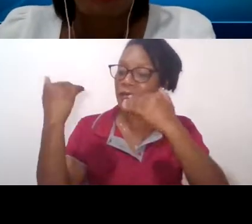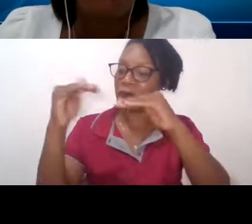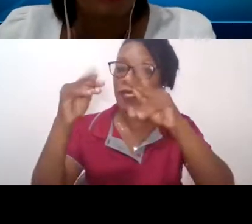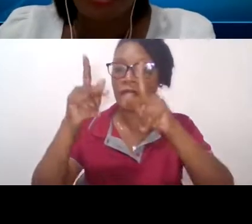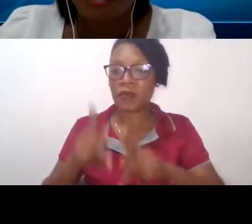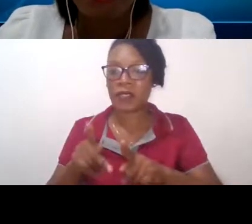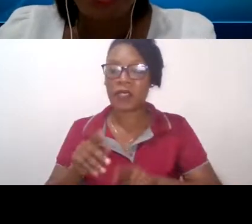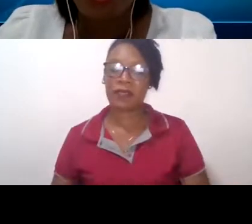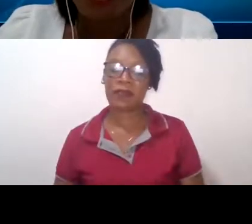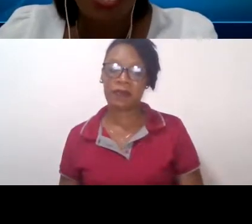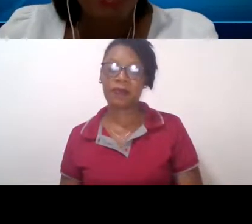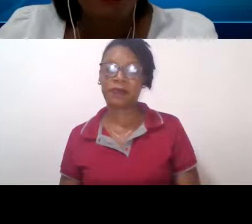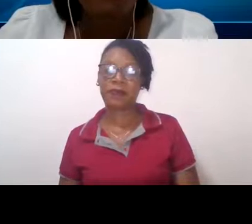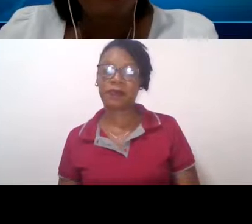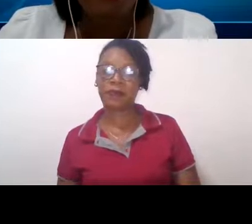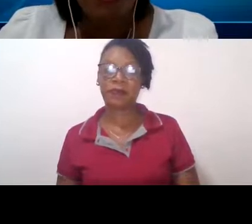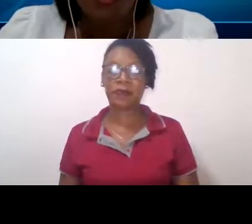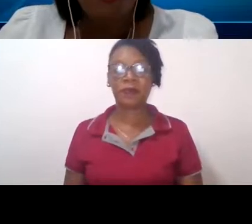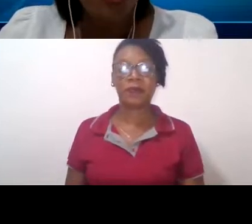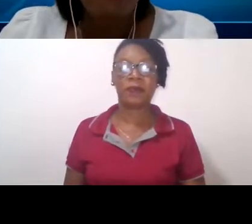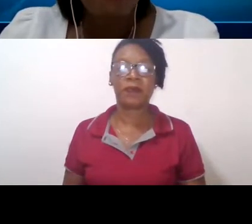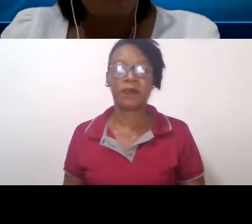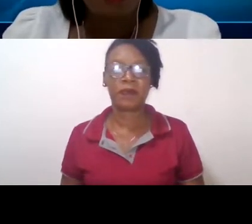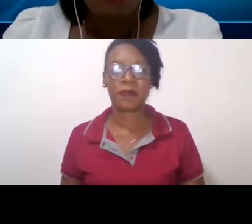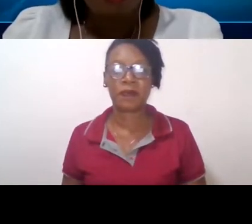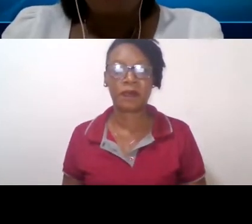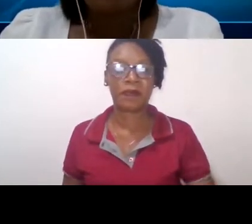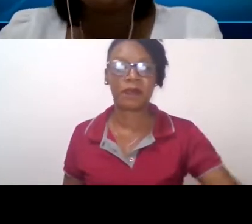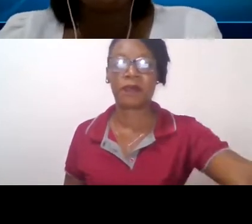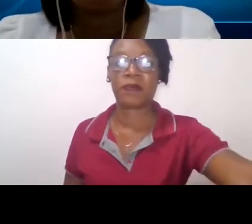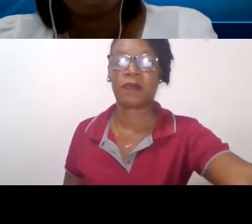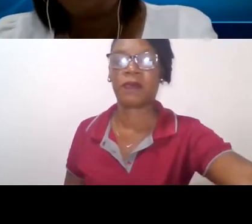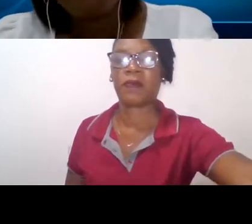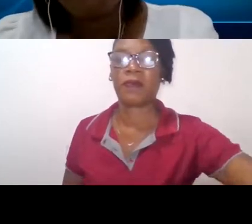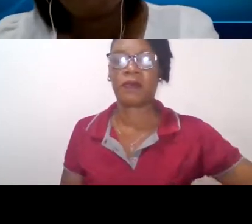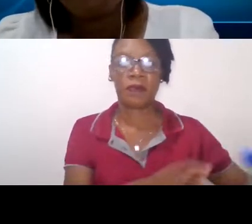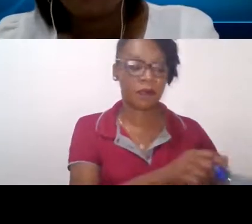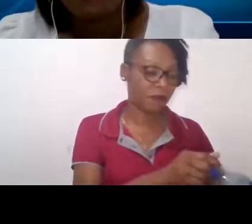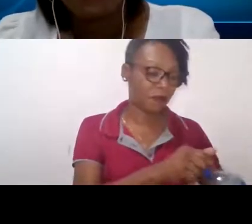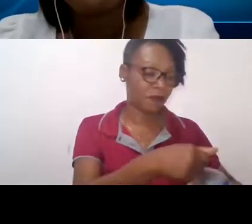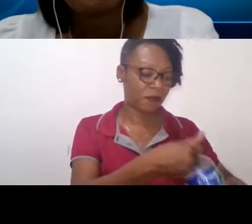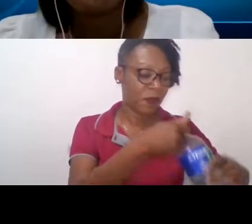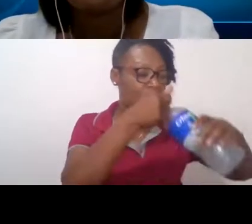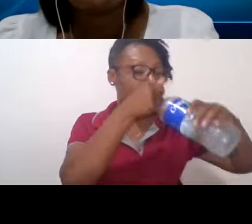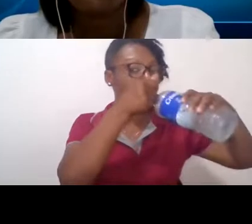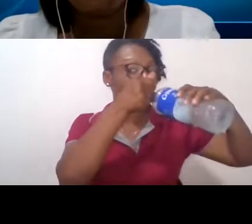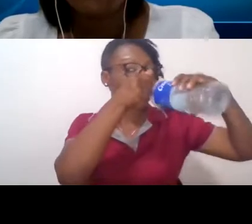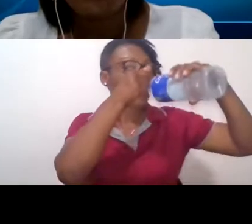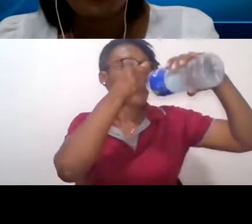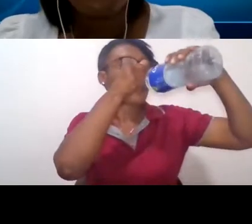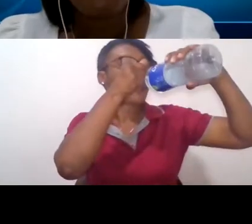chat que yo las voy a leer y los voy a leer. Ahora, ¿cómo yo trabajo esta